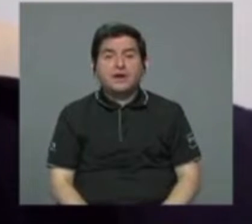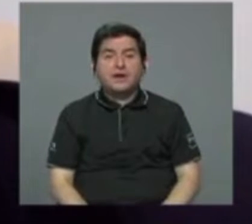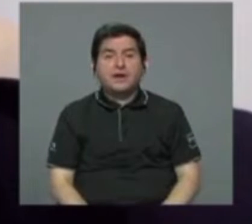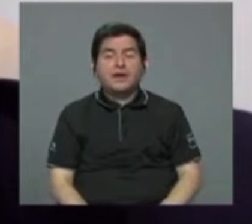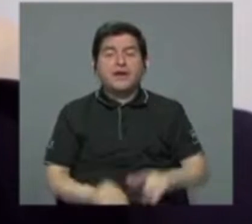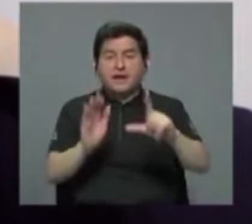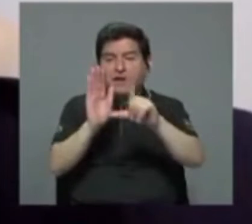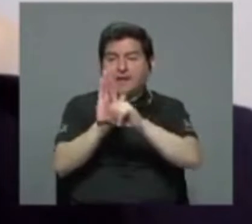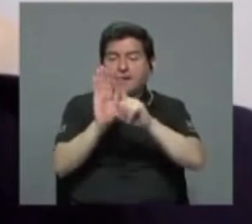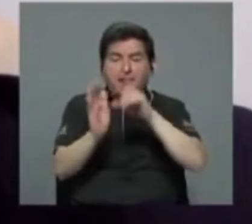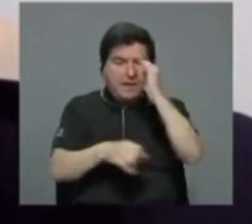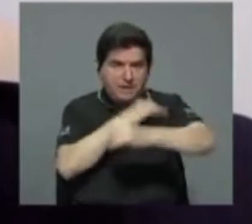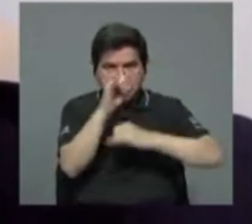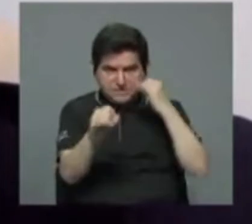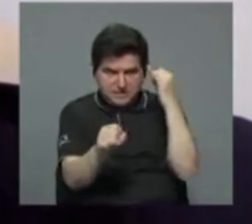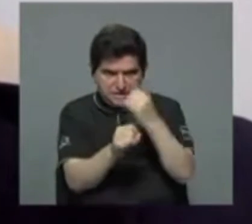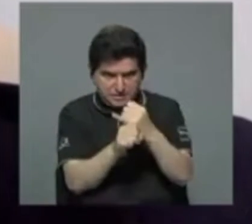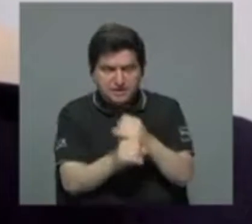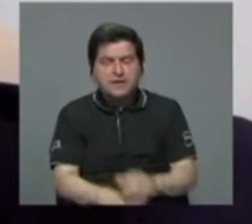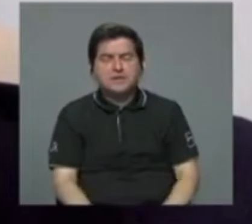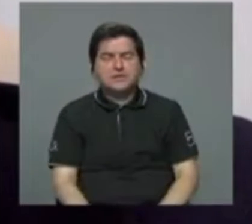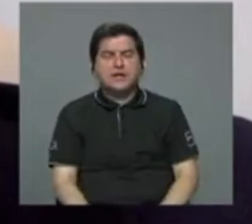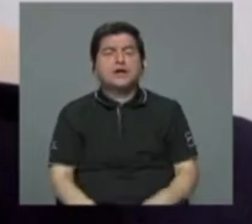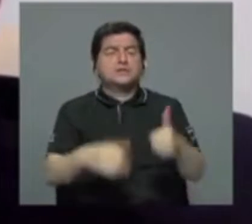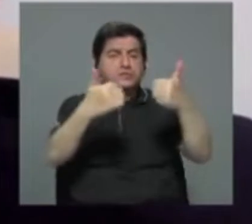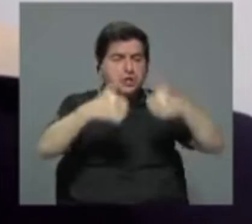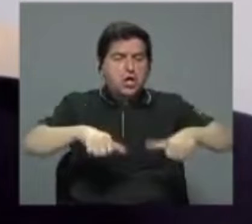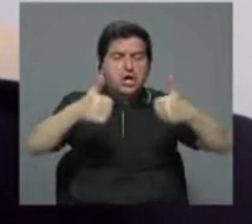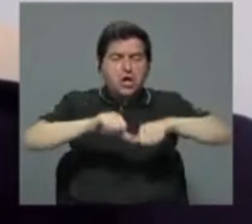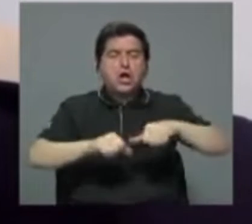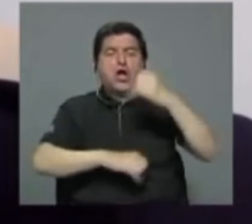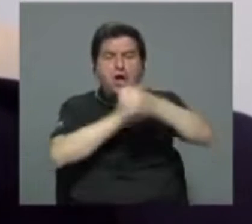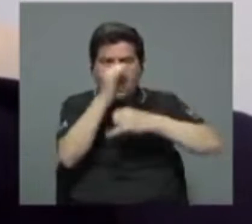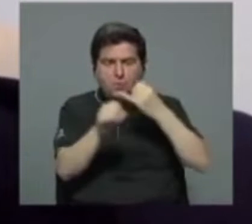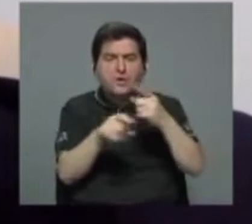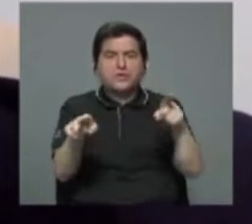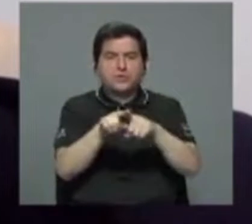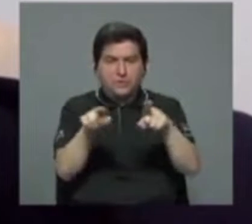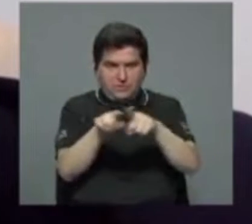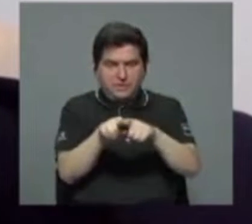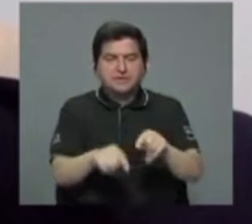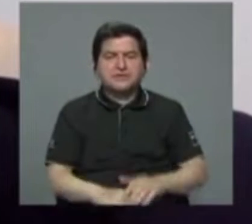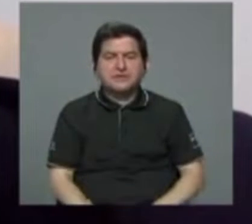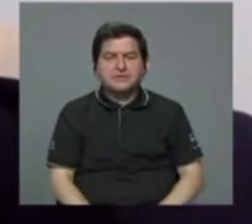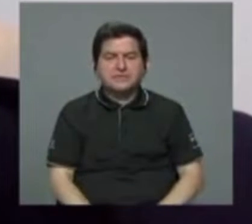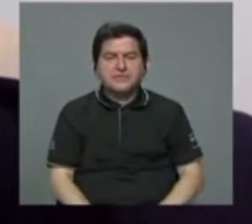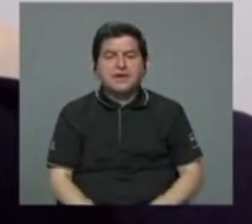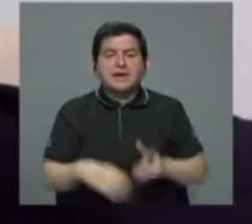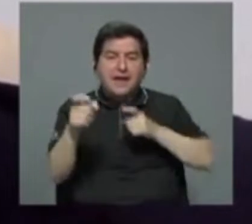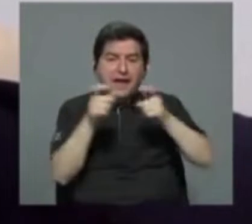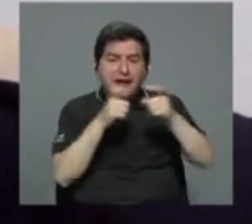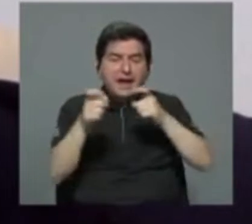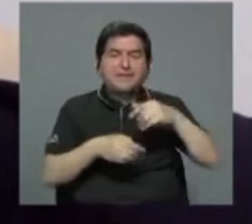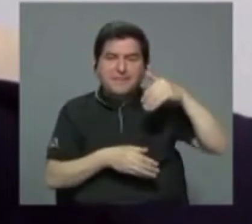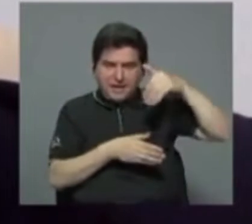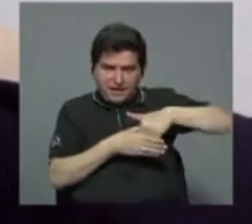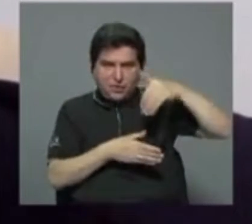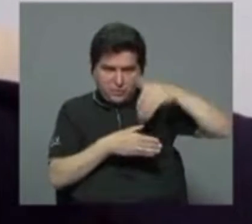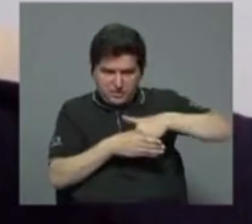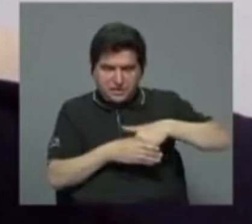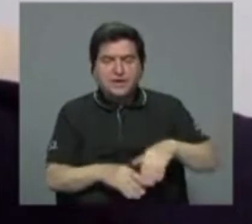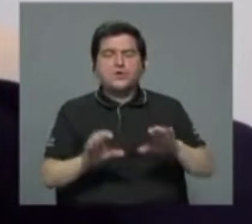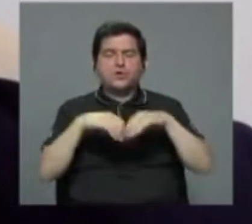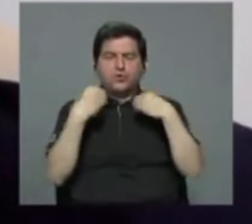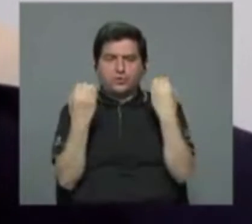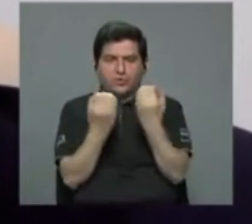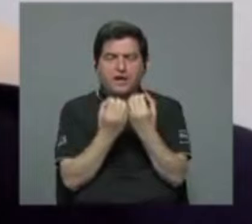legislación internacional, de tratados internacionales, y pues también en el campo de el manejo interno de esta